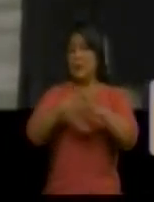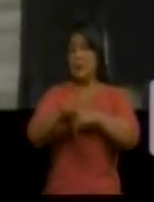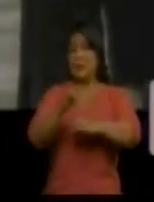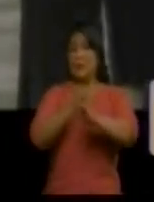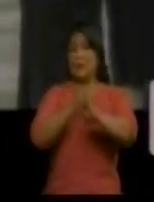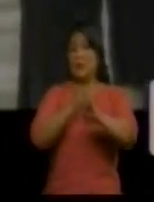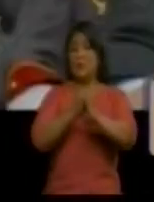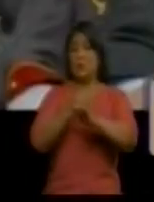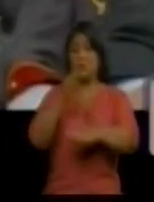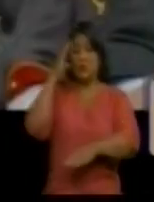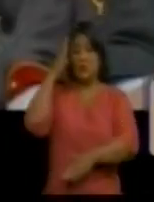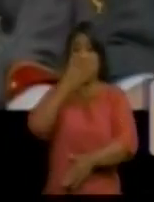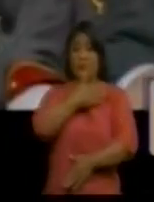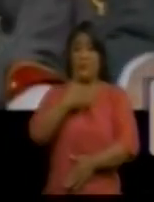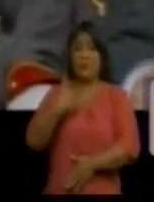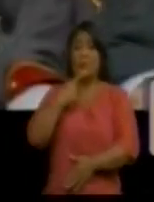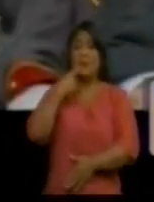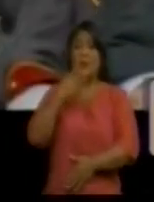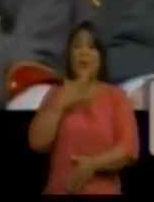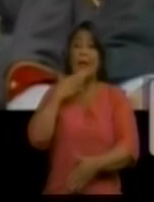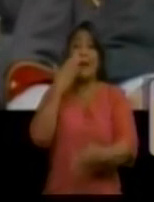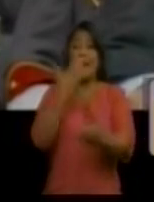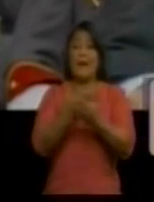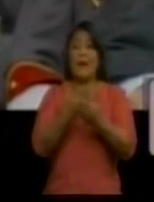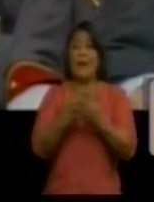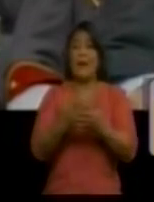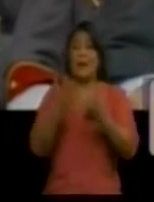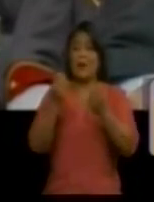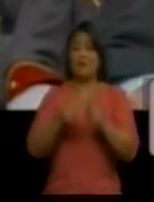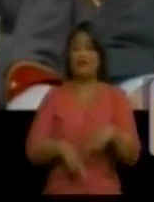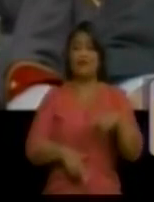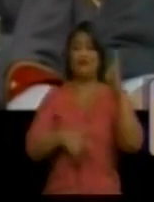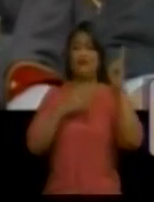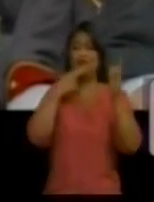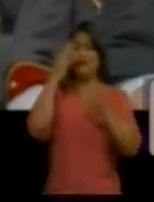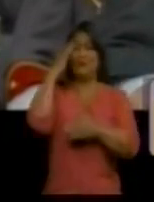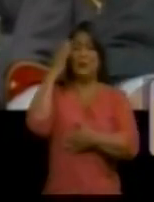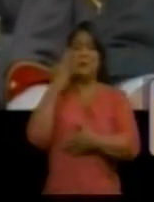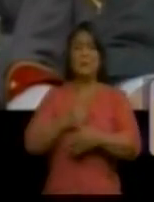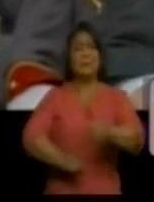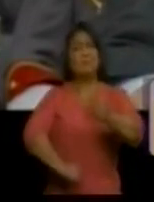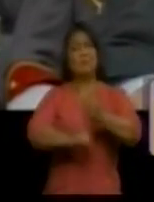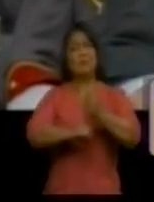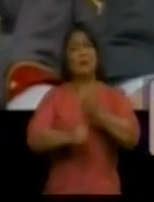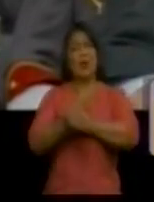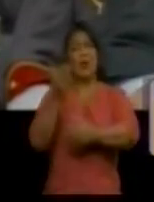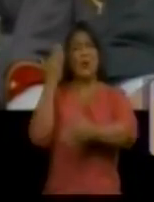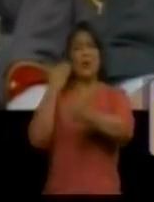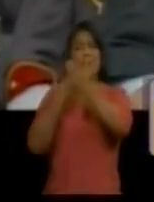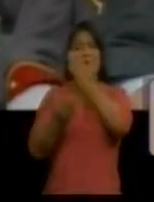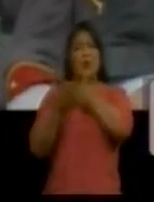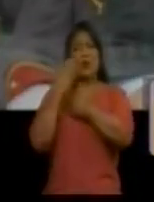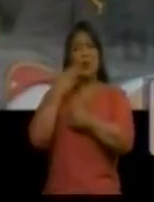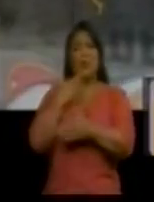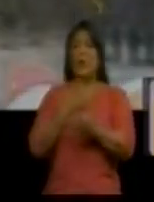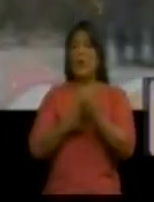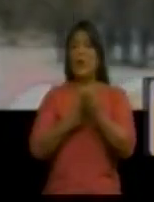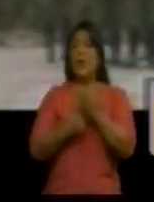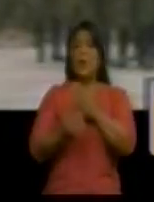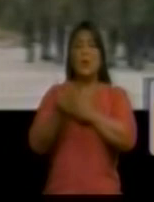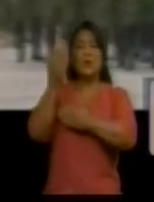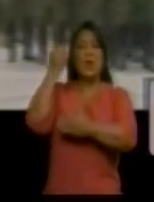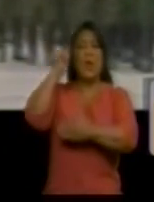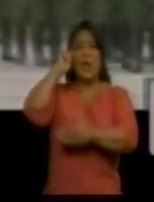institución uniformada. Gracias, queridos soldados, por alimentar nuestra historia con pasajes, con